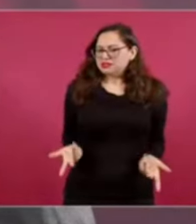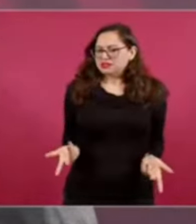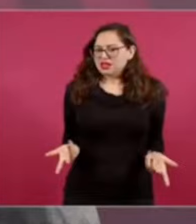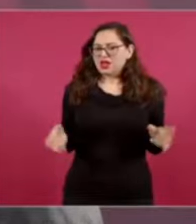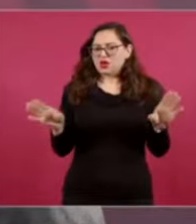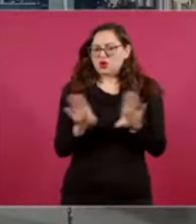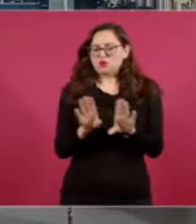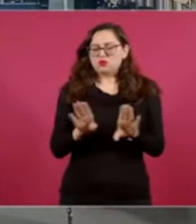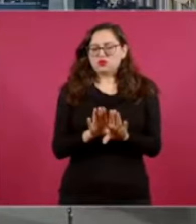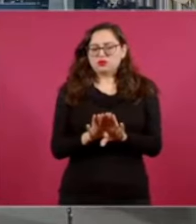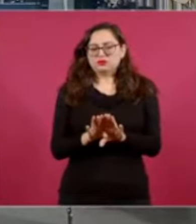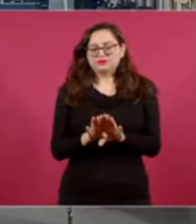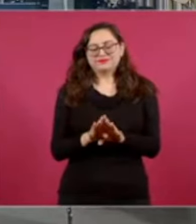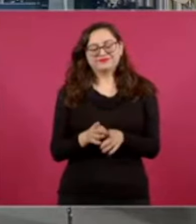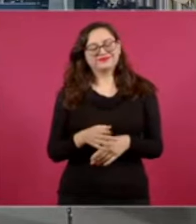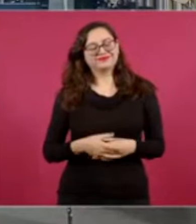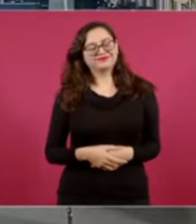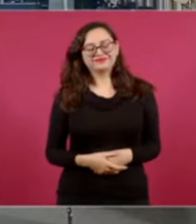Como mienten,